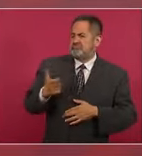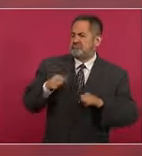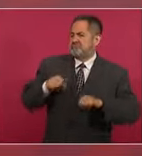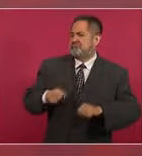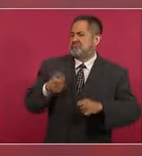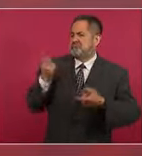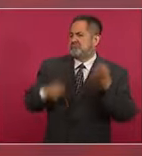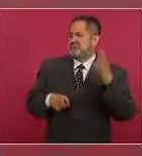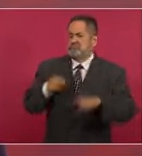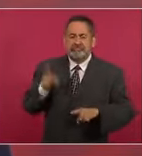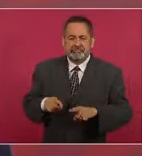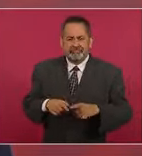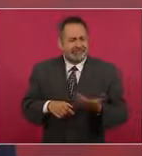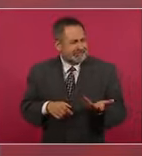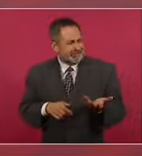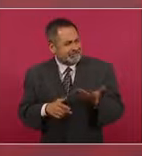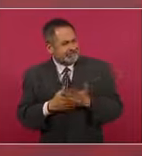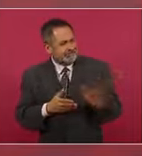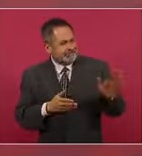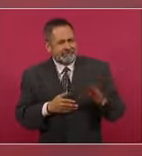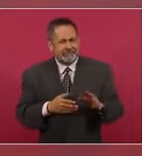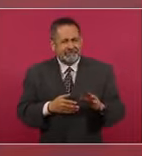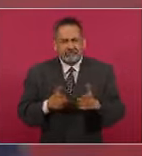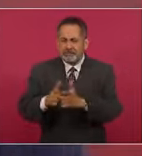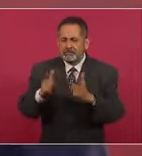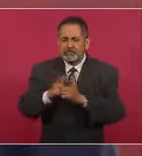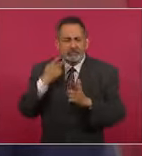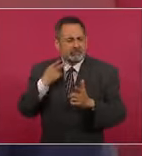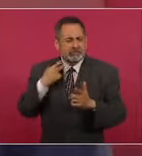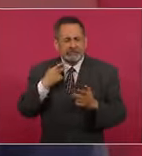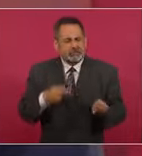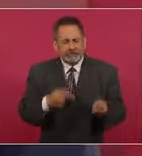que ver con los partidos políticos?